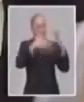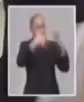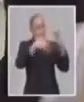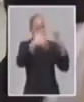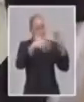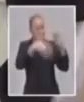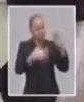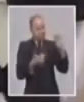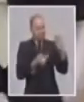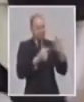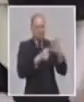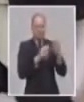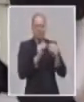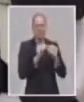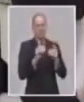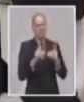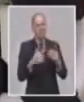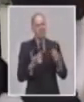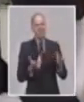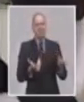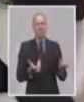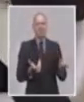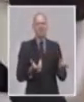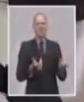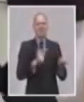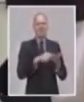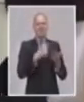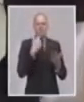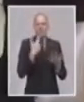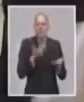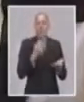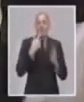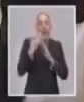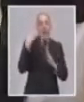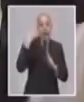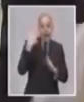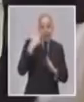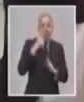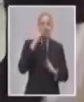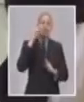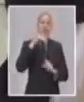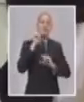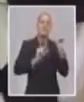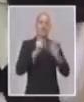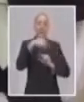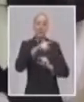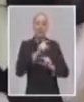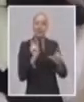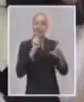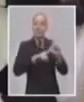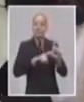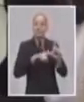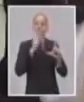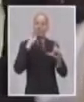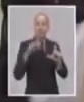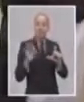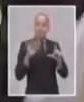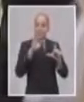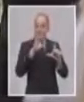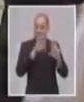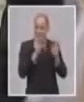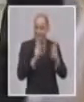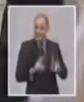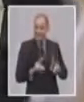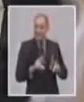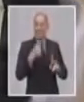Debate hablaba de que en el momento del golpe en Bolivia había unos 200.000 cuentas de Twitter. Y que inmediatamente